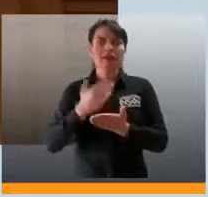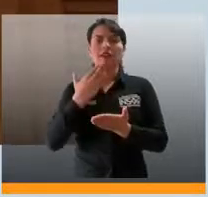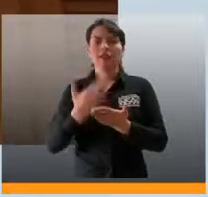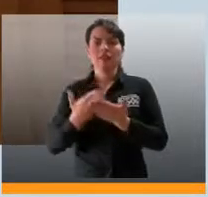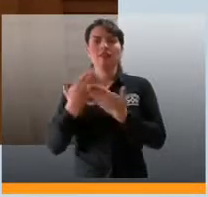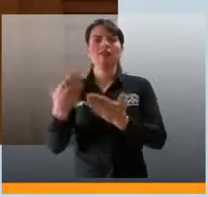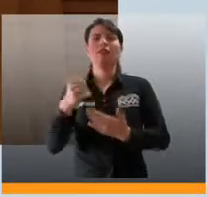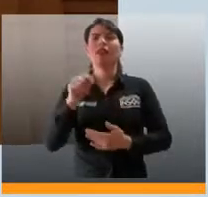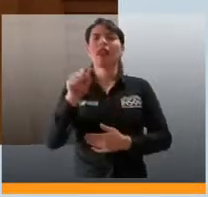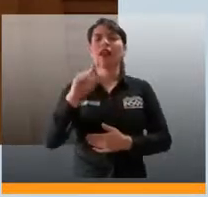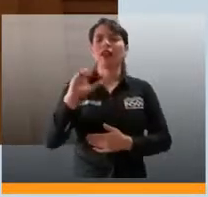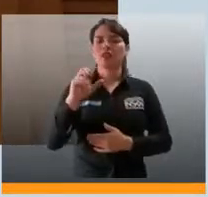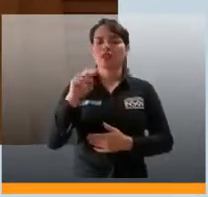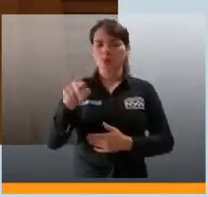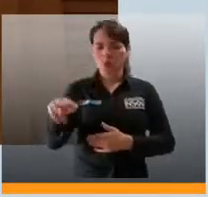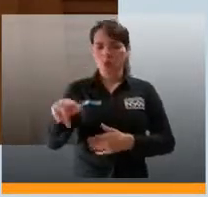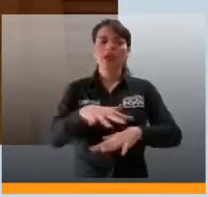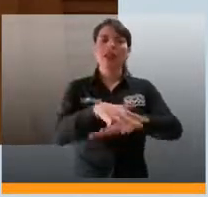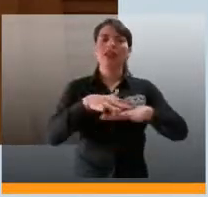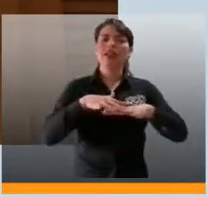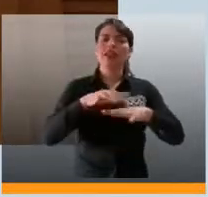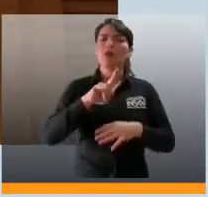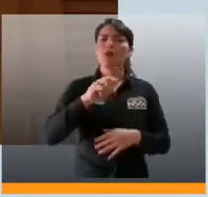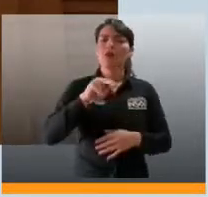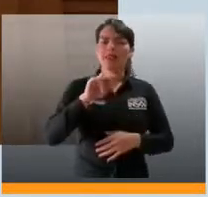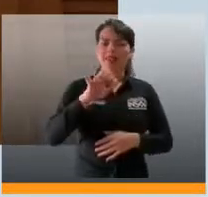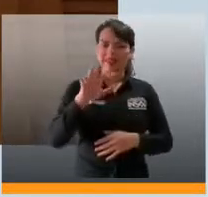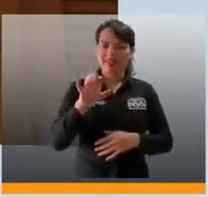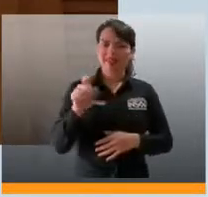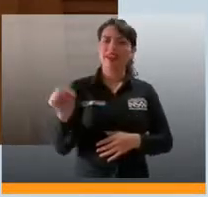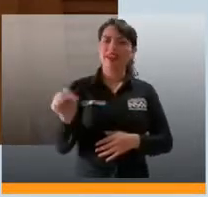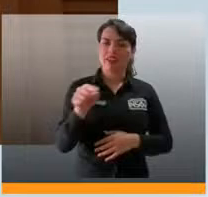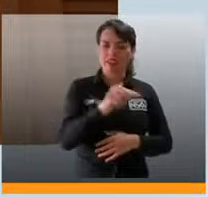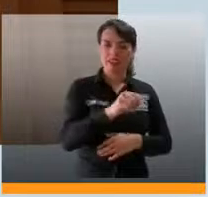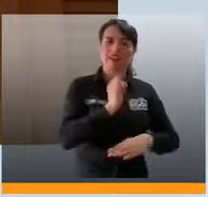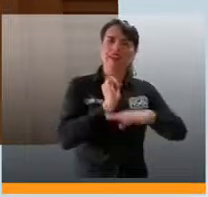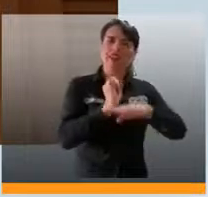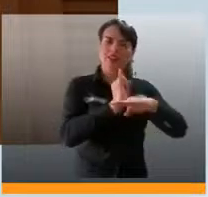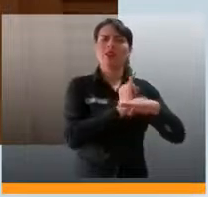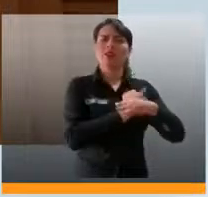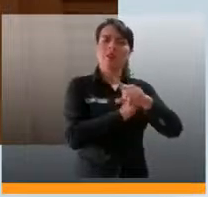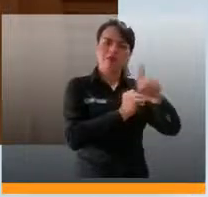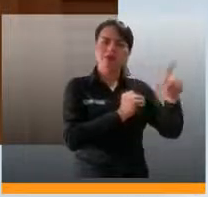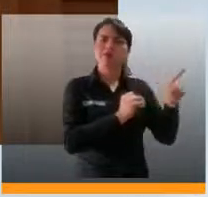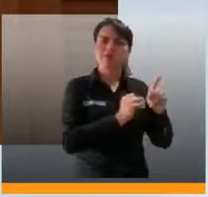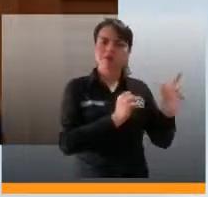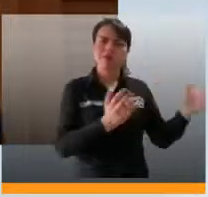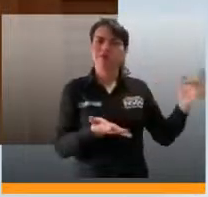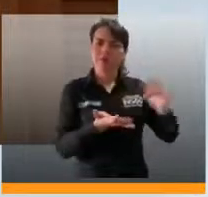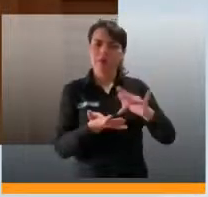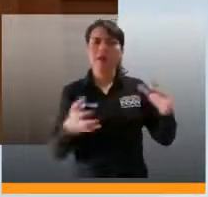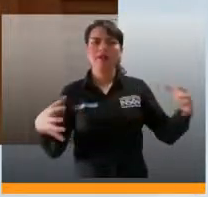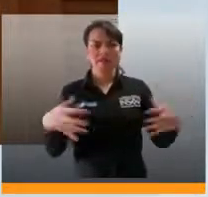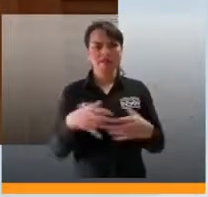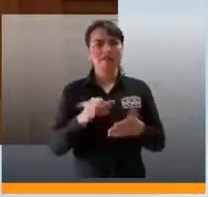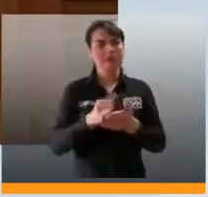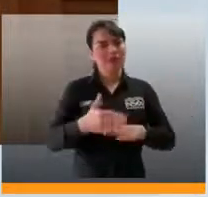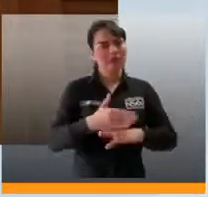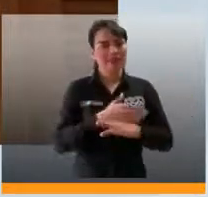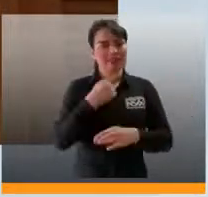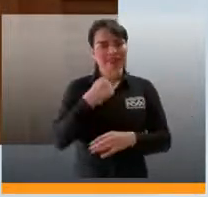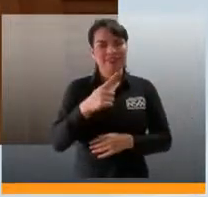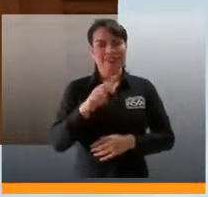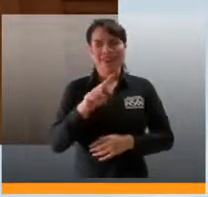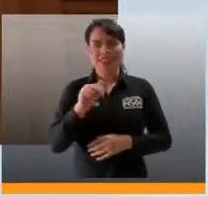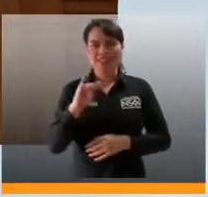a la REDUNETE, todas las instituciones que se han aliado, como bien lo escribía Juan Francisco ahora, para